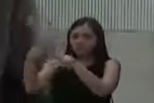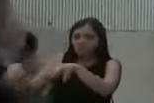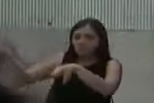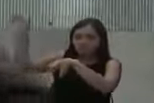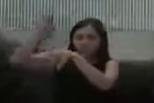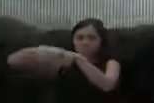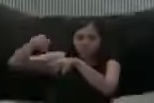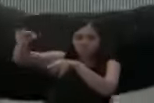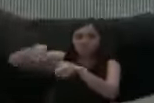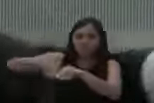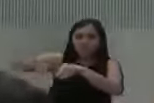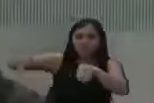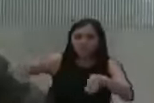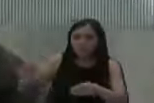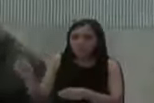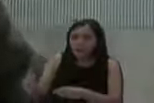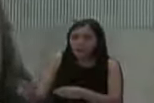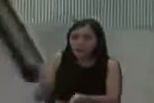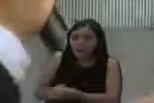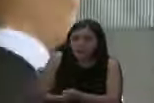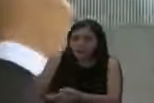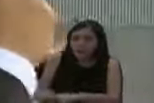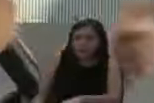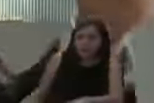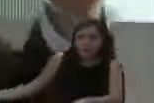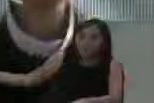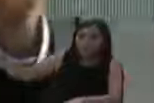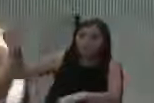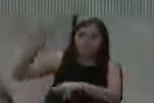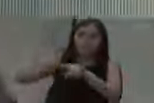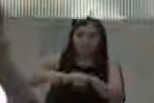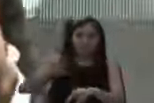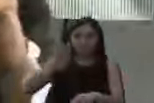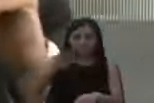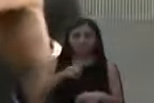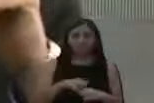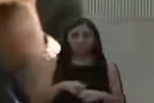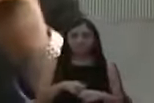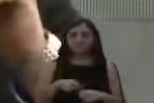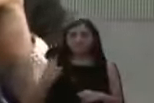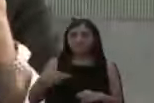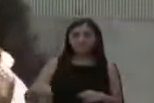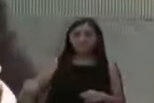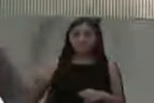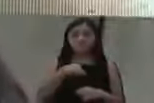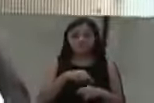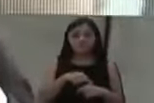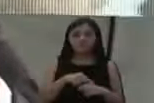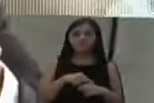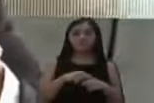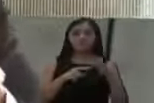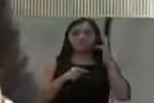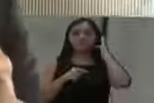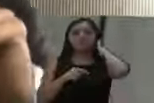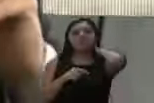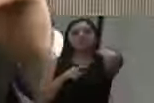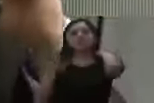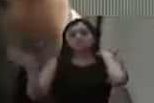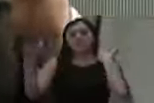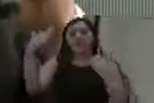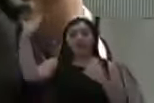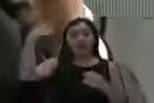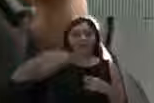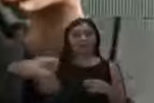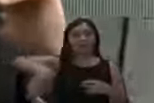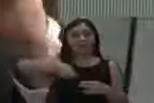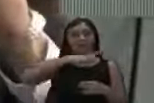cuando la tierra rural Fernando los gobiernos locales lo saben Marlon ya no se puede construir urbanizar y el precio es mucho